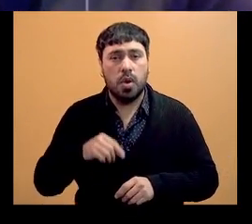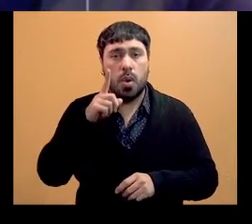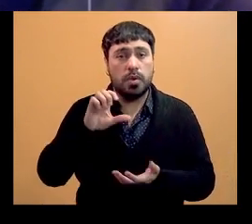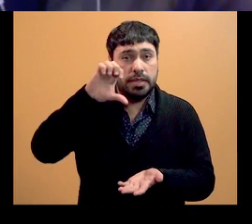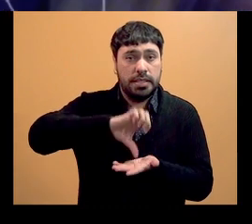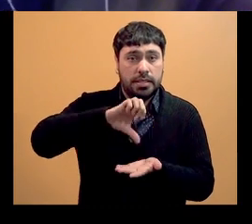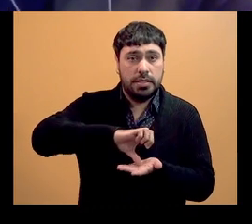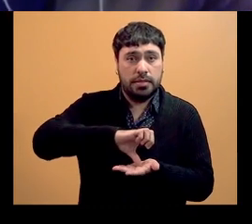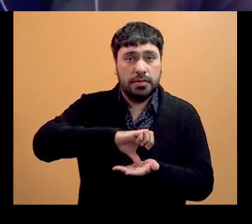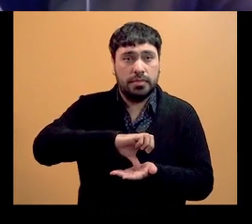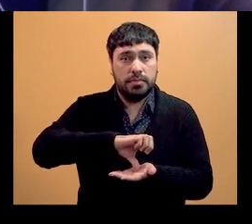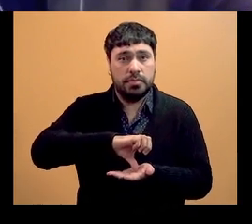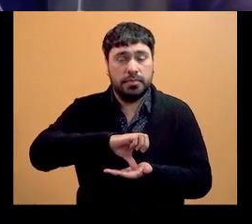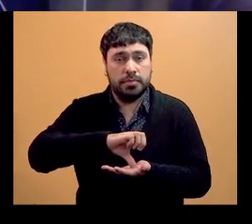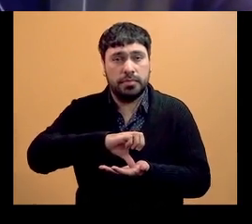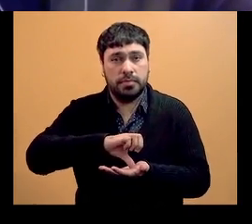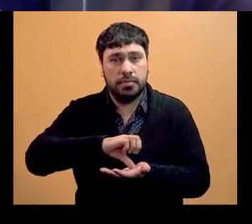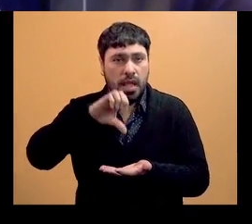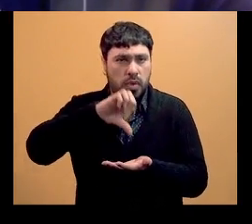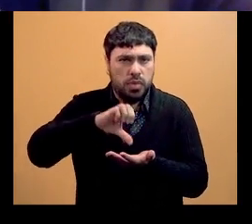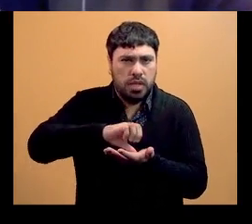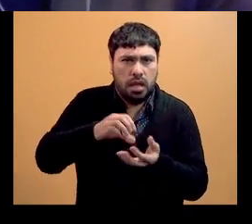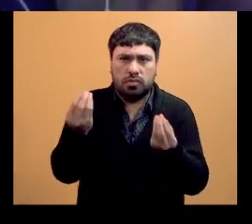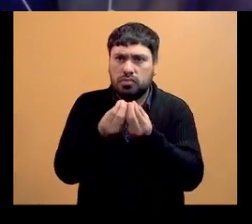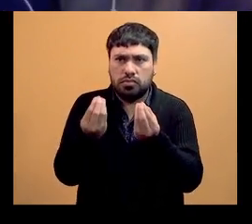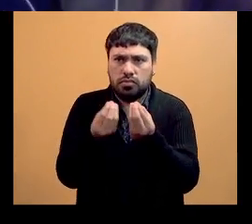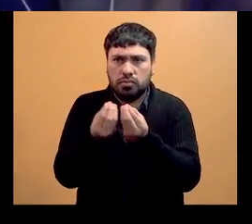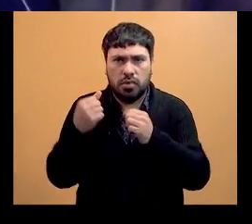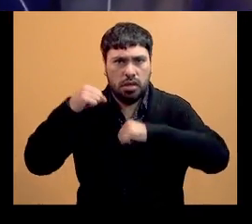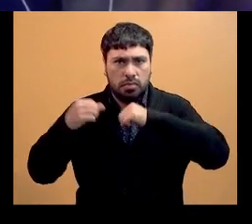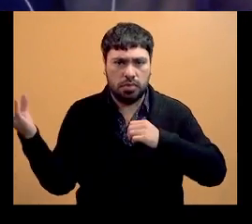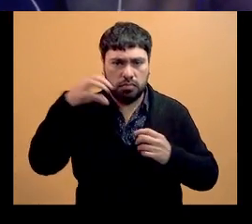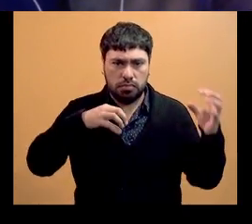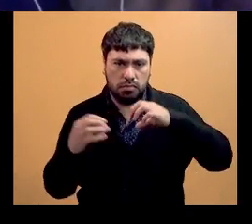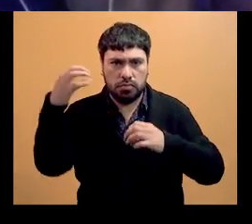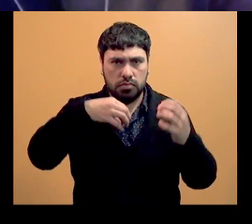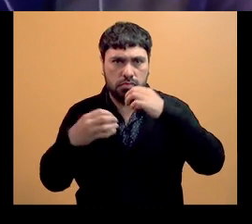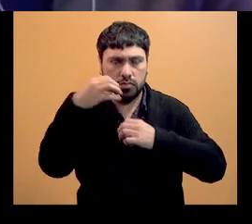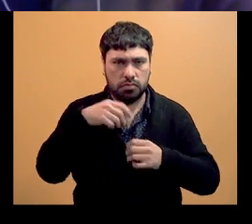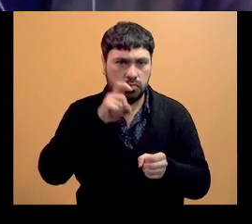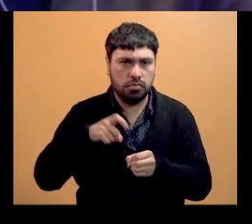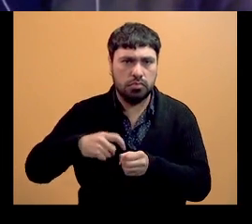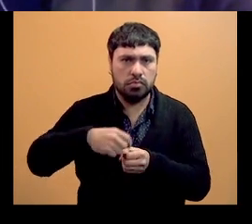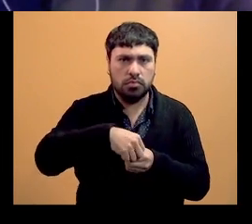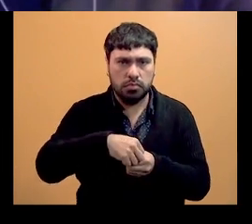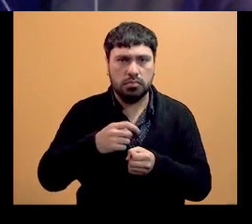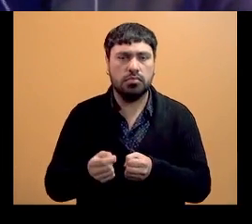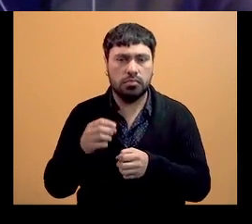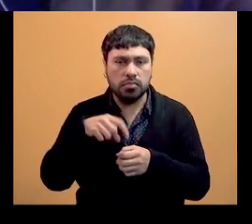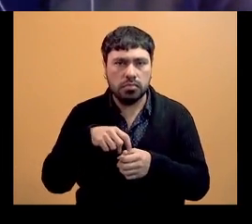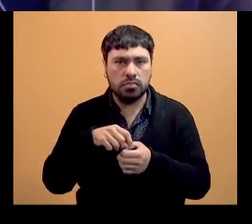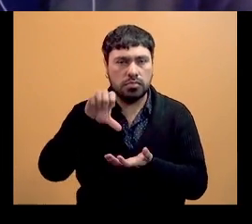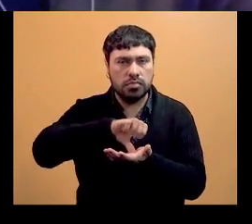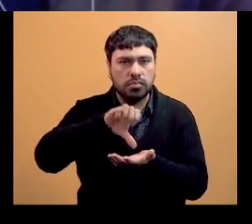centro, no recuerdo las siglas del centro en particular, que es una colaboración de varias agencias internacionales y observatorios que traquean en tiempo real, es